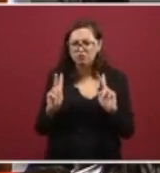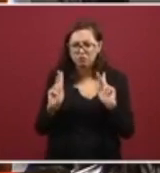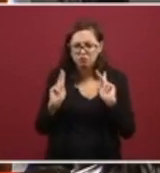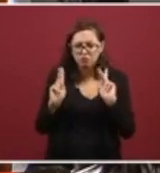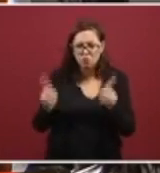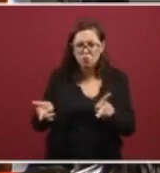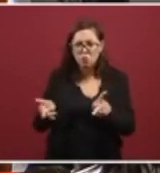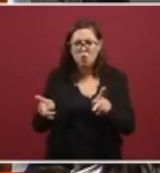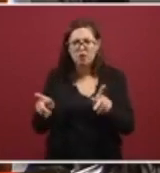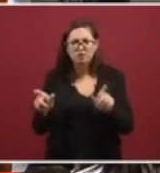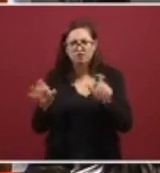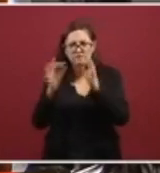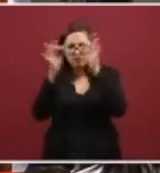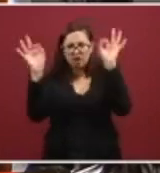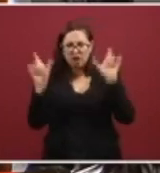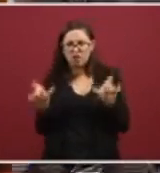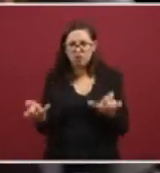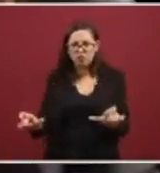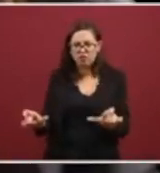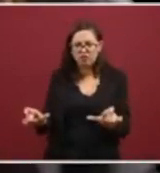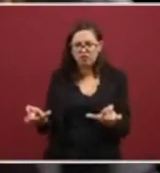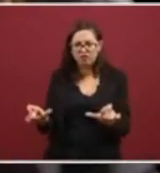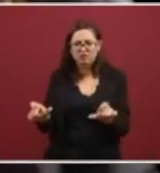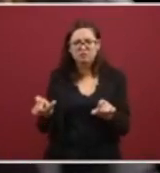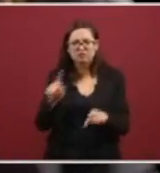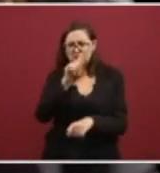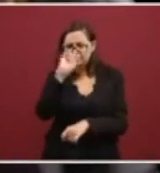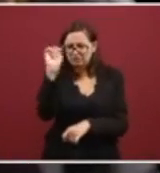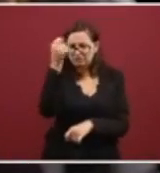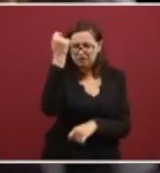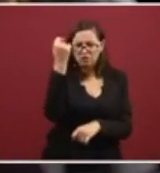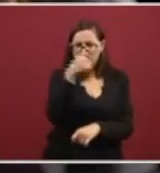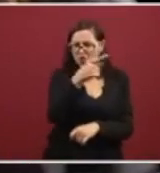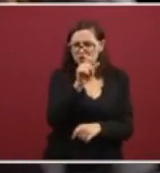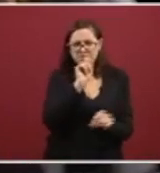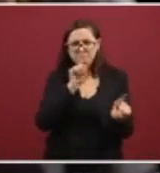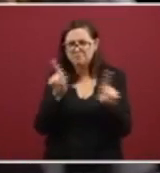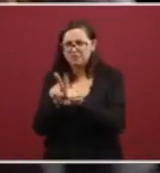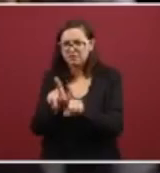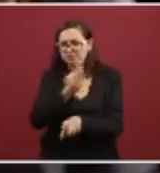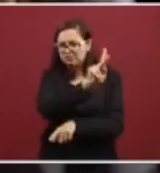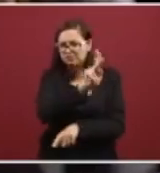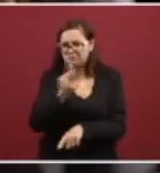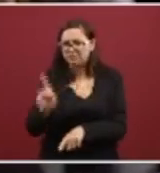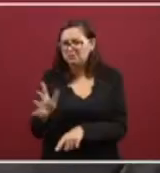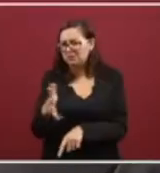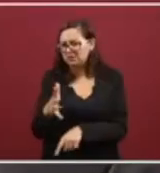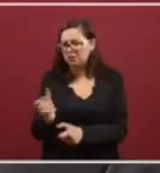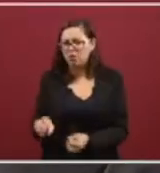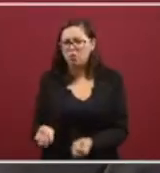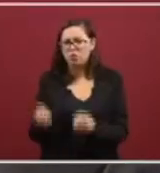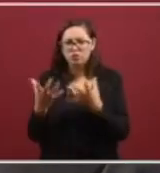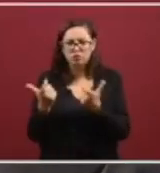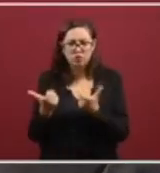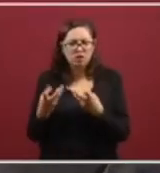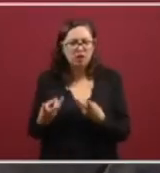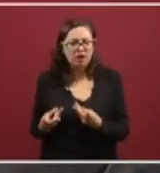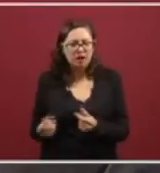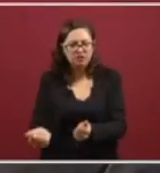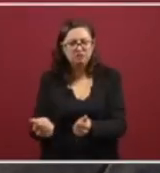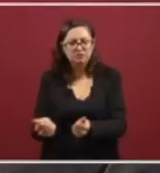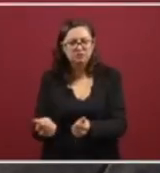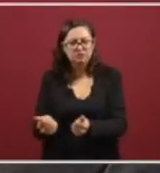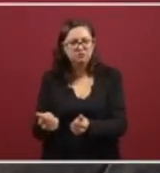puentes, aduanas, con la misma tecnología? Y también si eso ya se tendría un costo estimado de cuánto